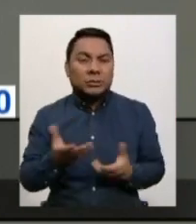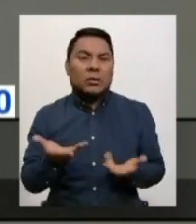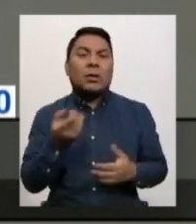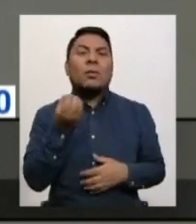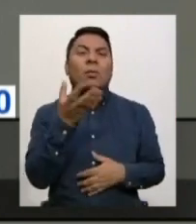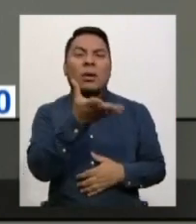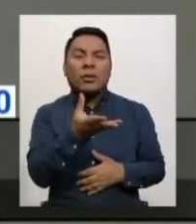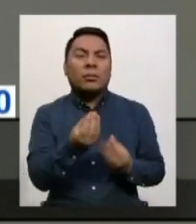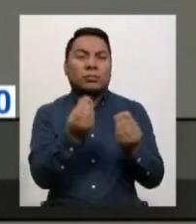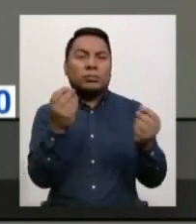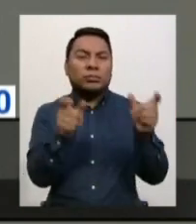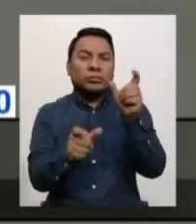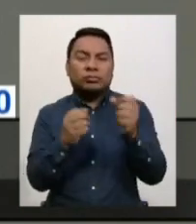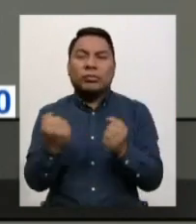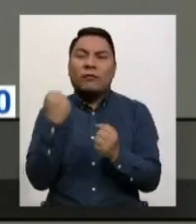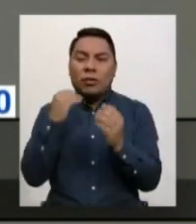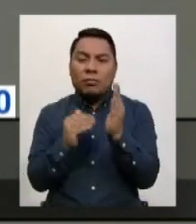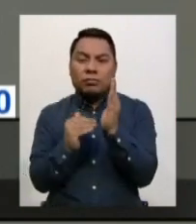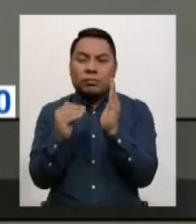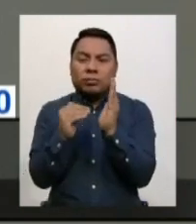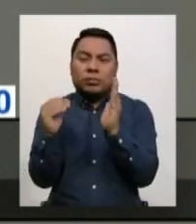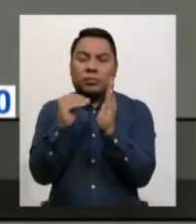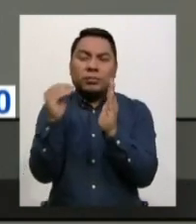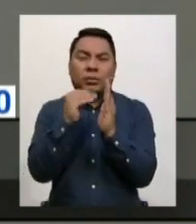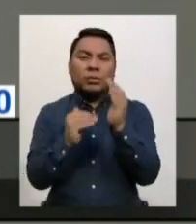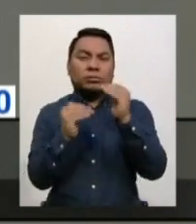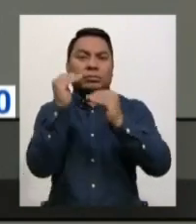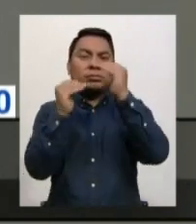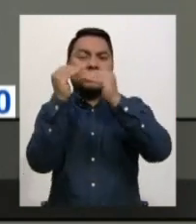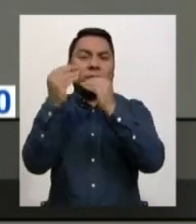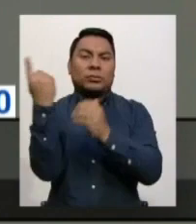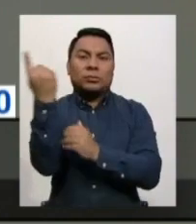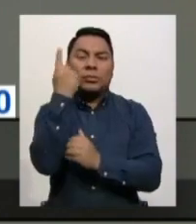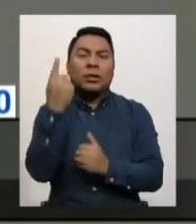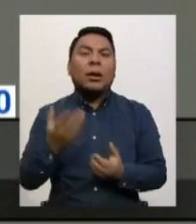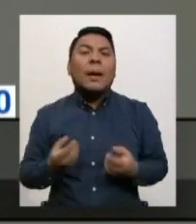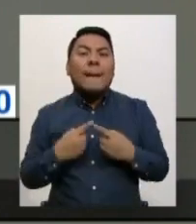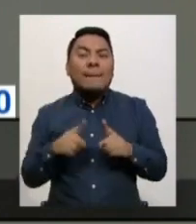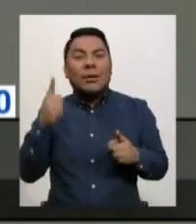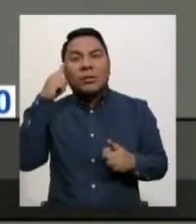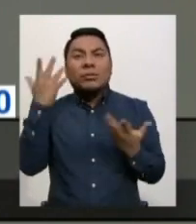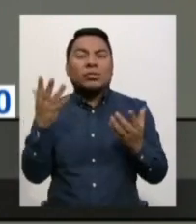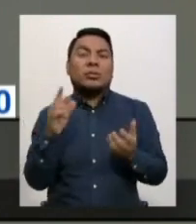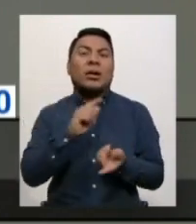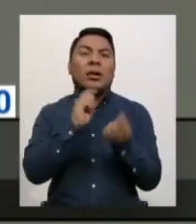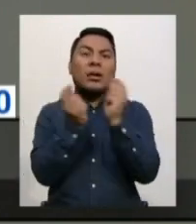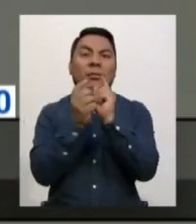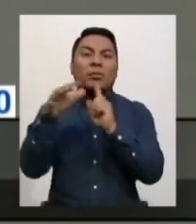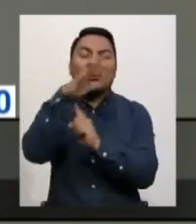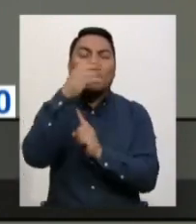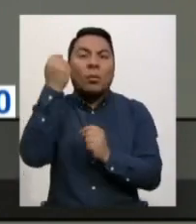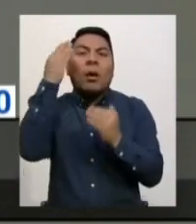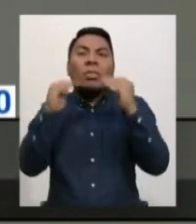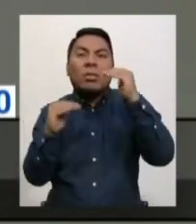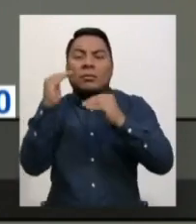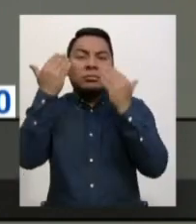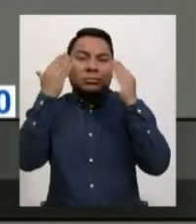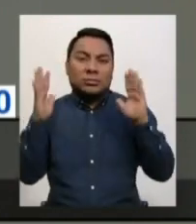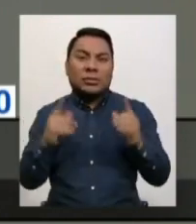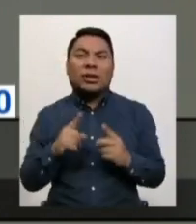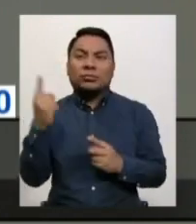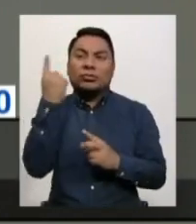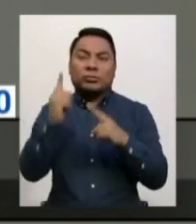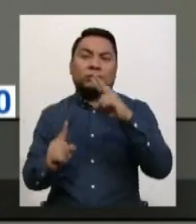a número e intensidad. No se puede asociar el cambio climático a una tormenta particular, pero sí a estas